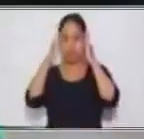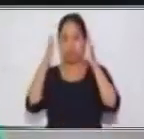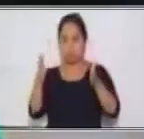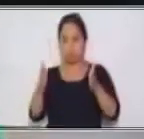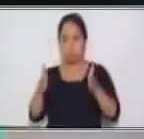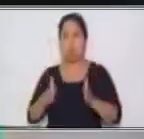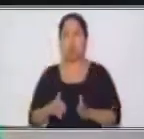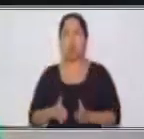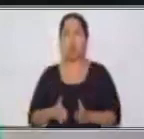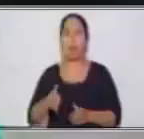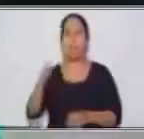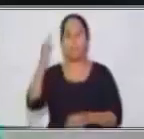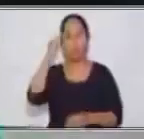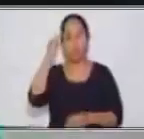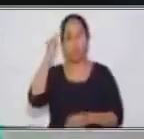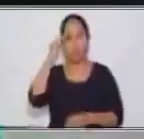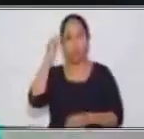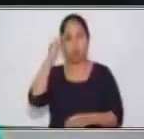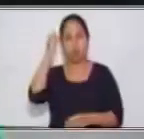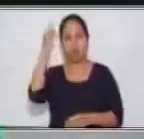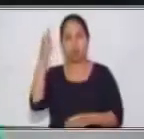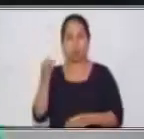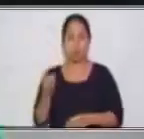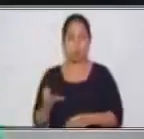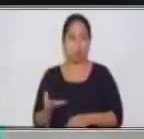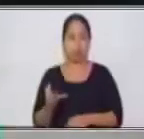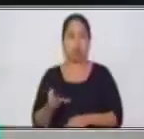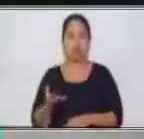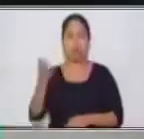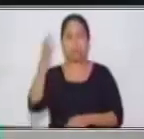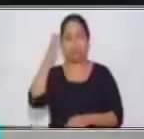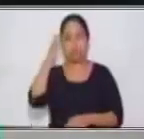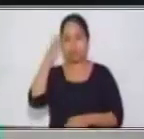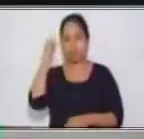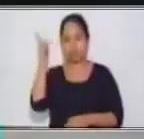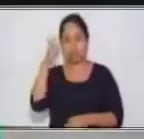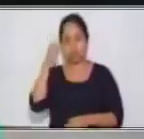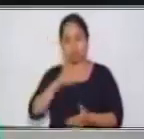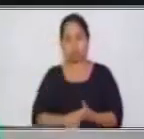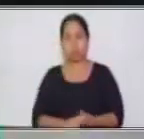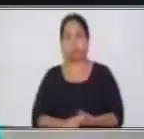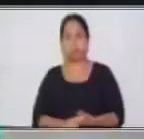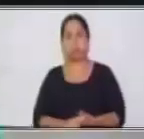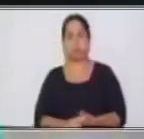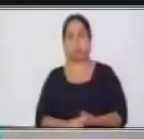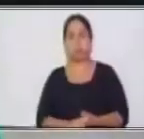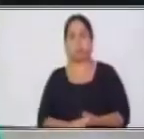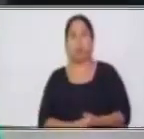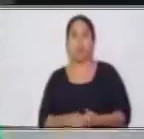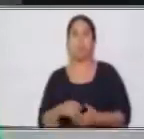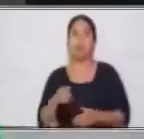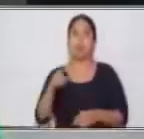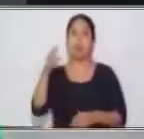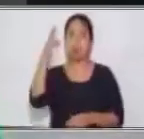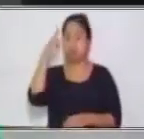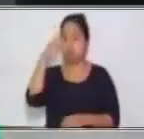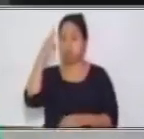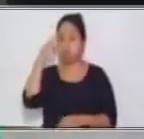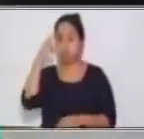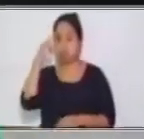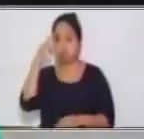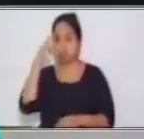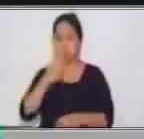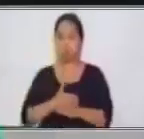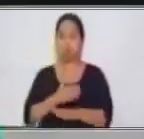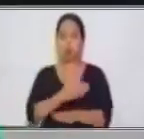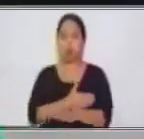la memoria, habilidad numérica y pensamiento lógico. Pero recuerda que antes de iniciar,